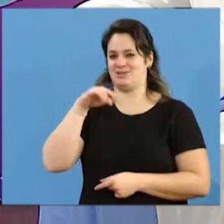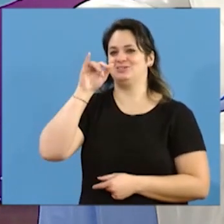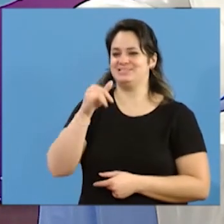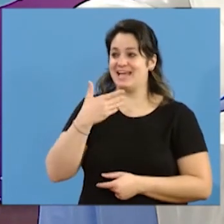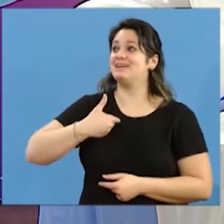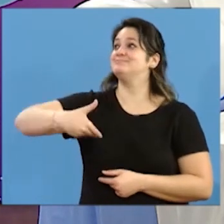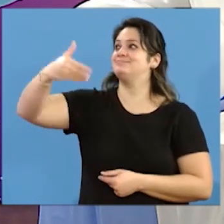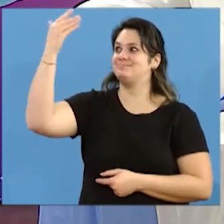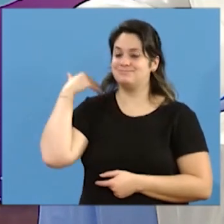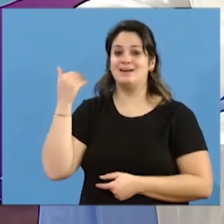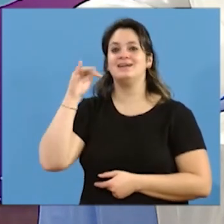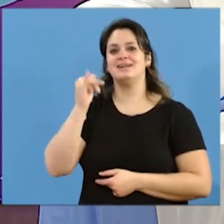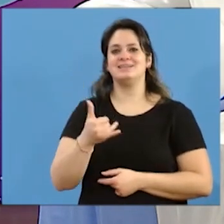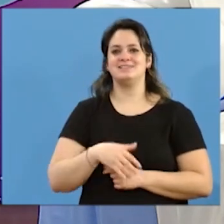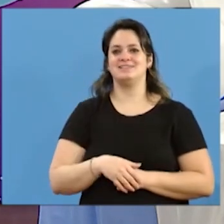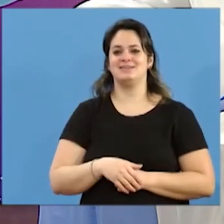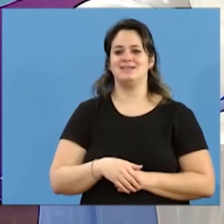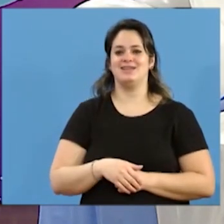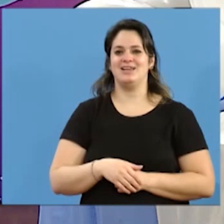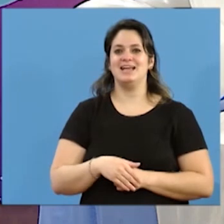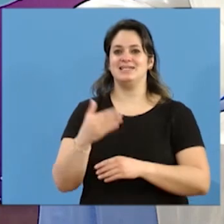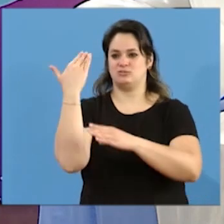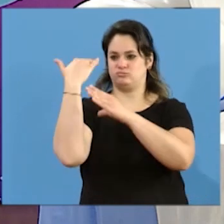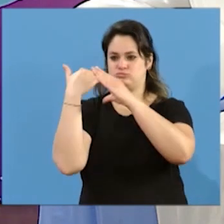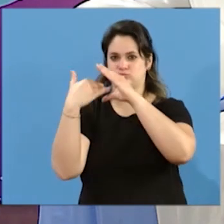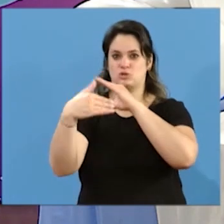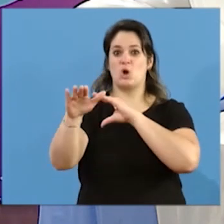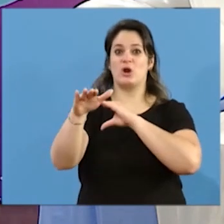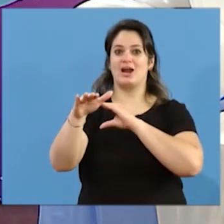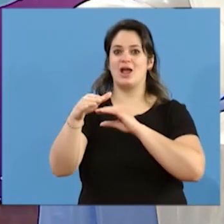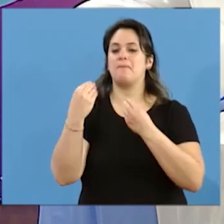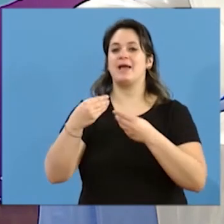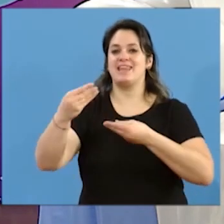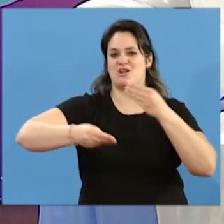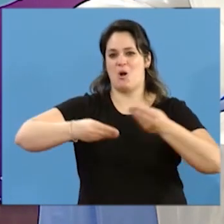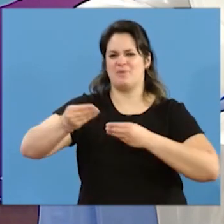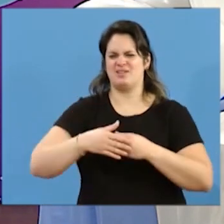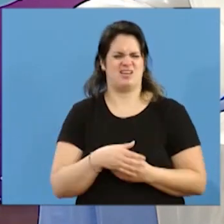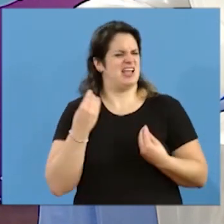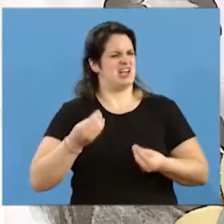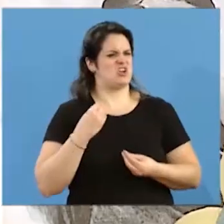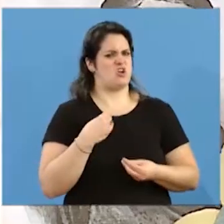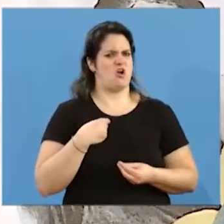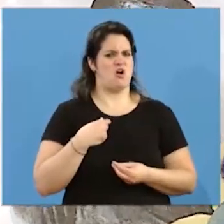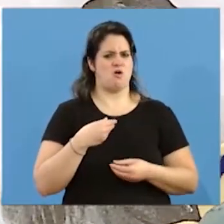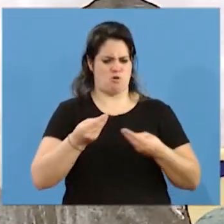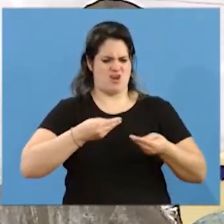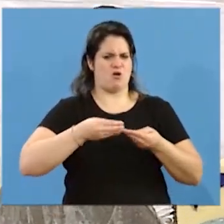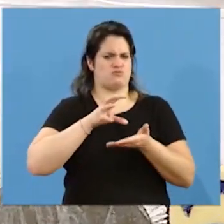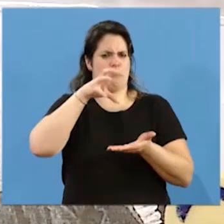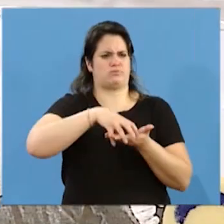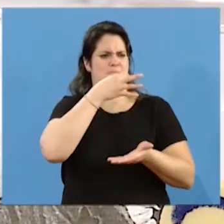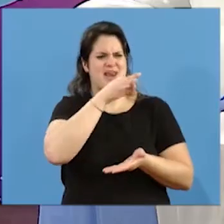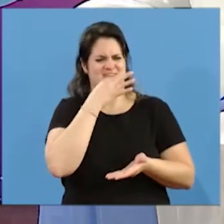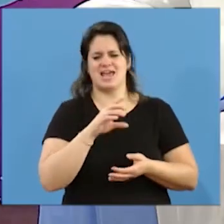momento creó un correo de comercio. ¿Cómo? ¿Se puso un almacén?